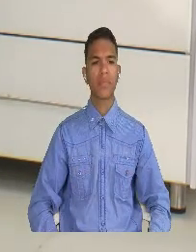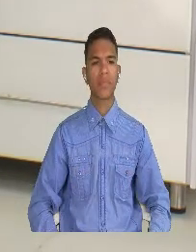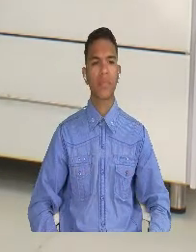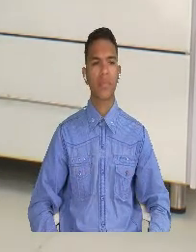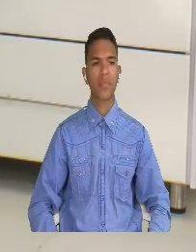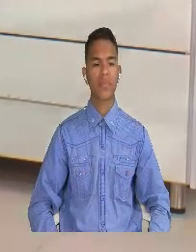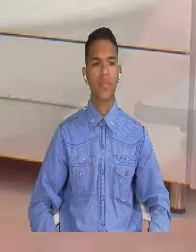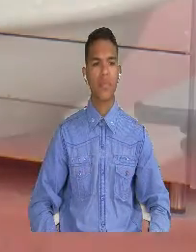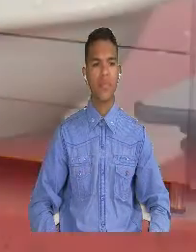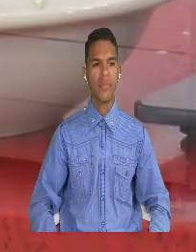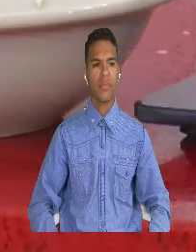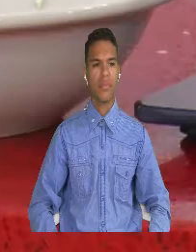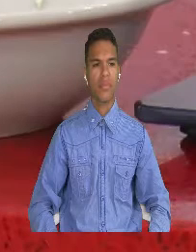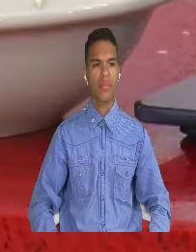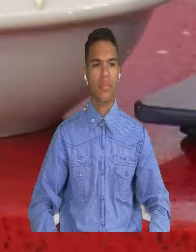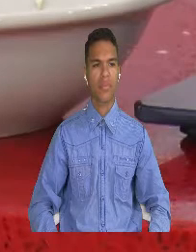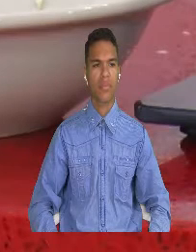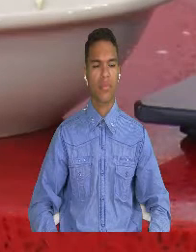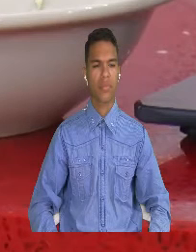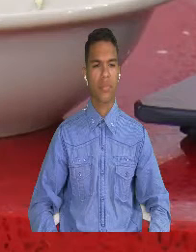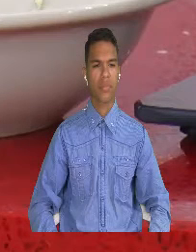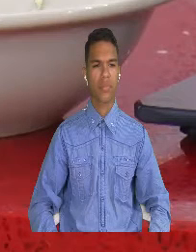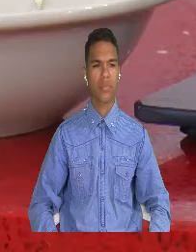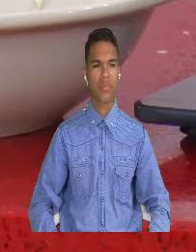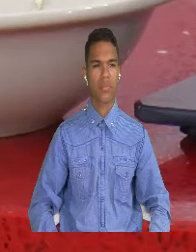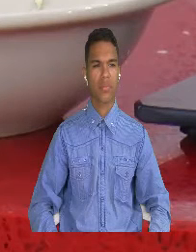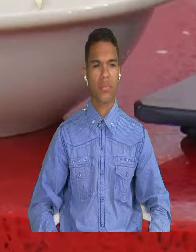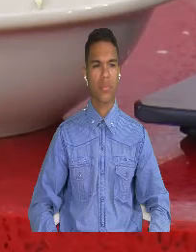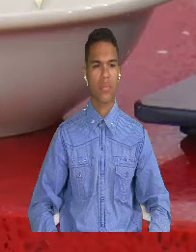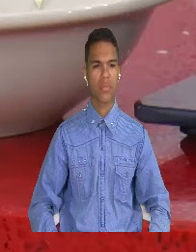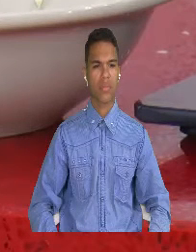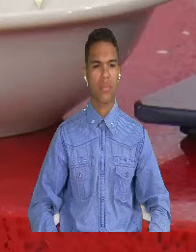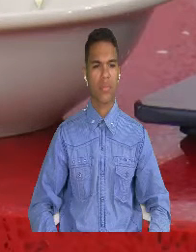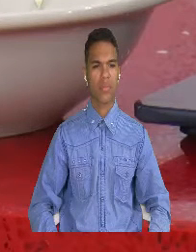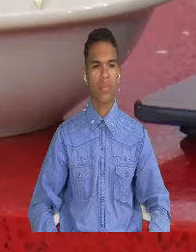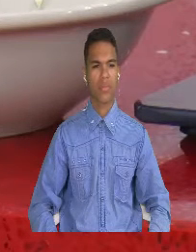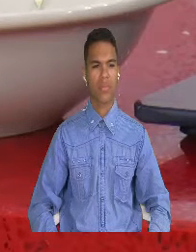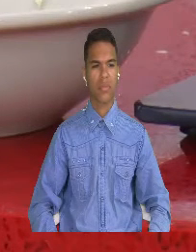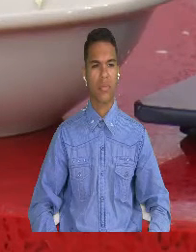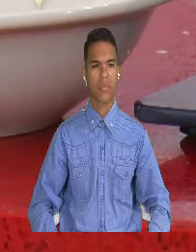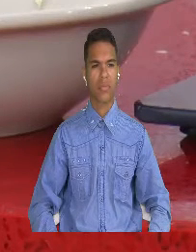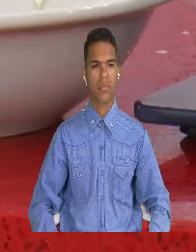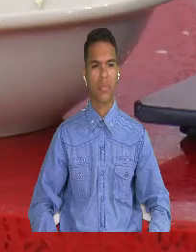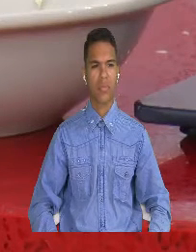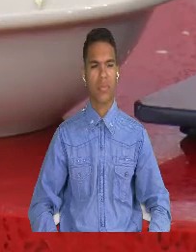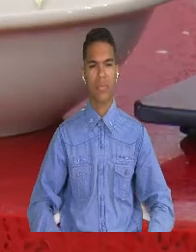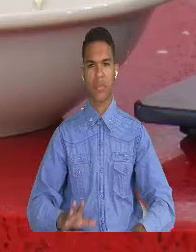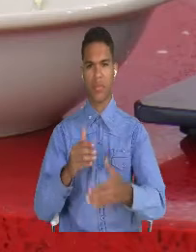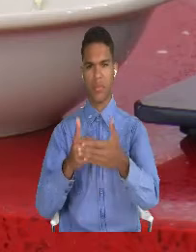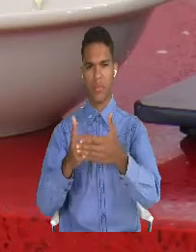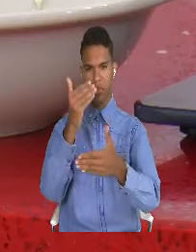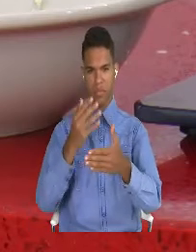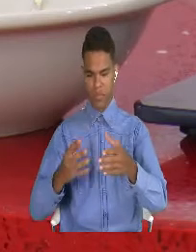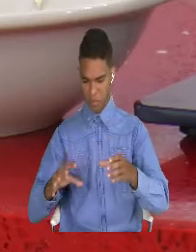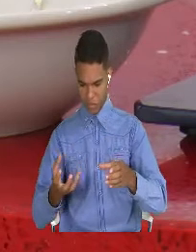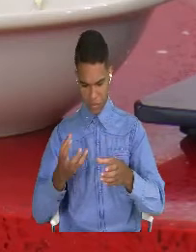plato. Voy a montar sobre este, ¿ok? Entonces vamos a pegarle una limpiadita a nuestro